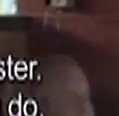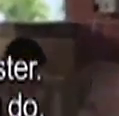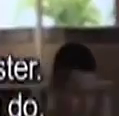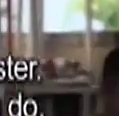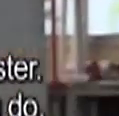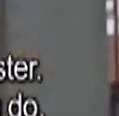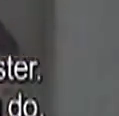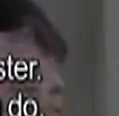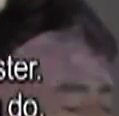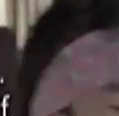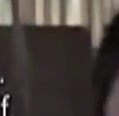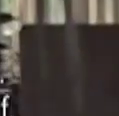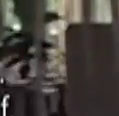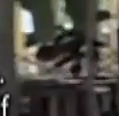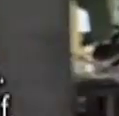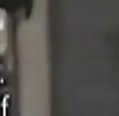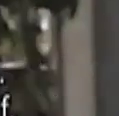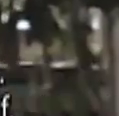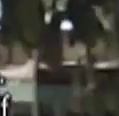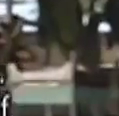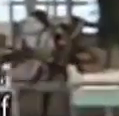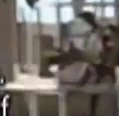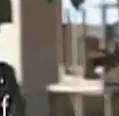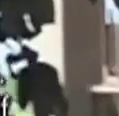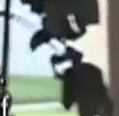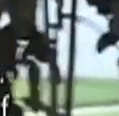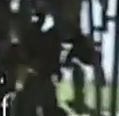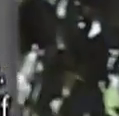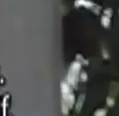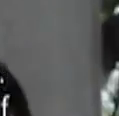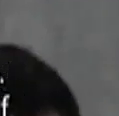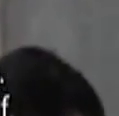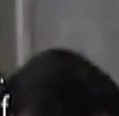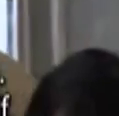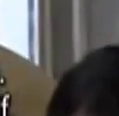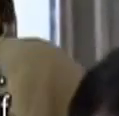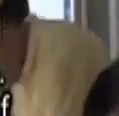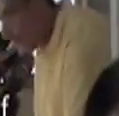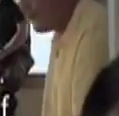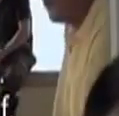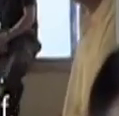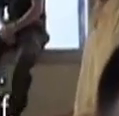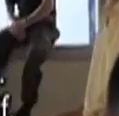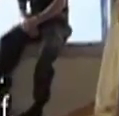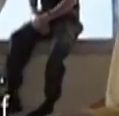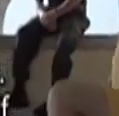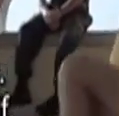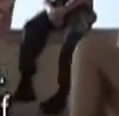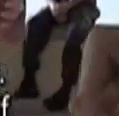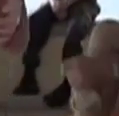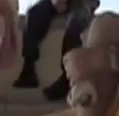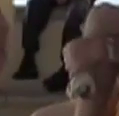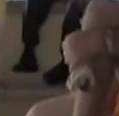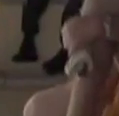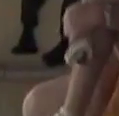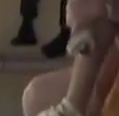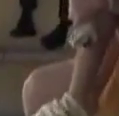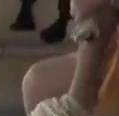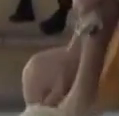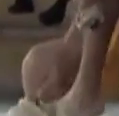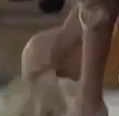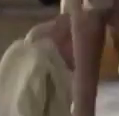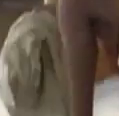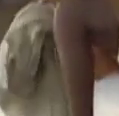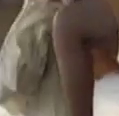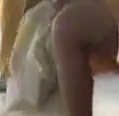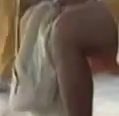momento presente en presencia total. Ya estando en ese contacto contigo mismo y con los demás, es muy difícil que puedas violentar